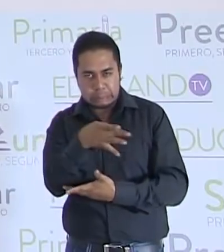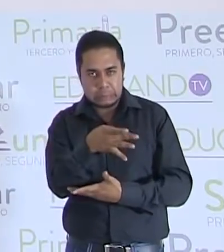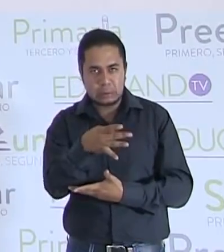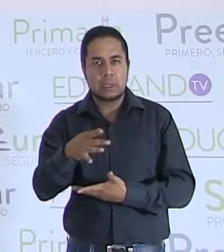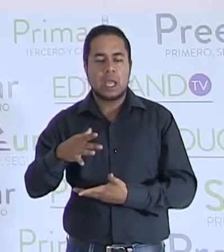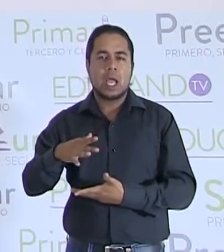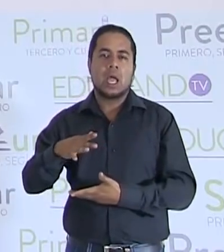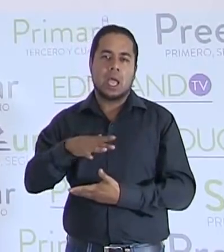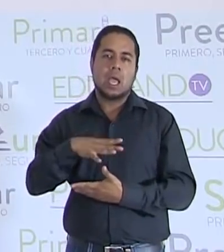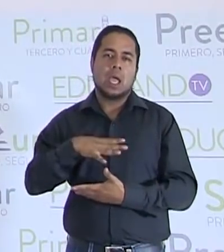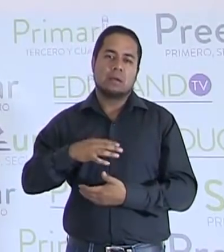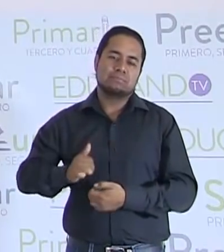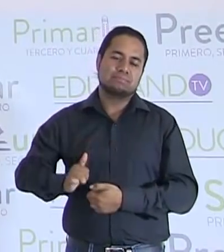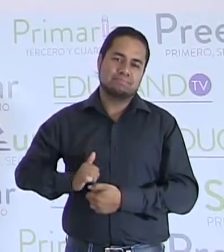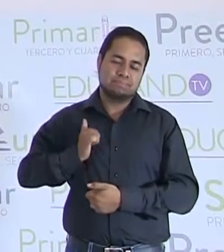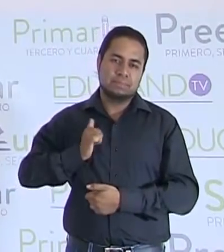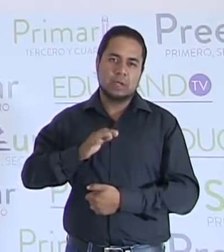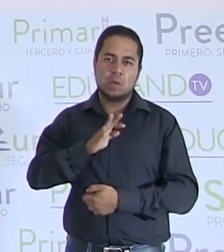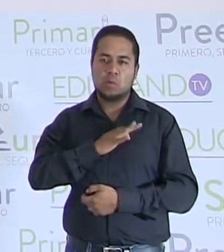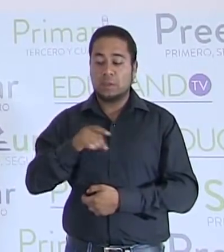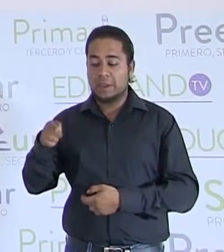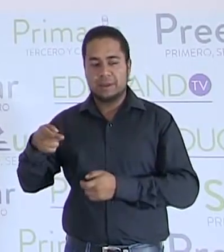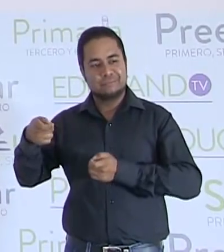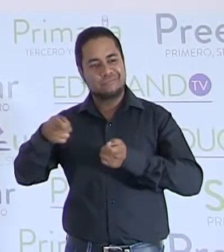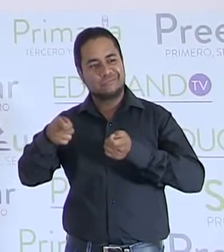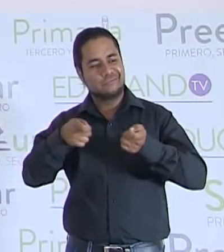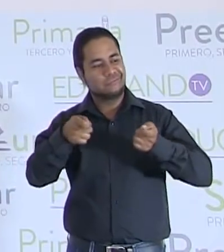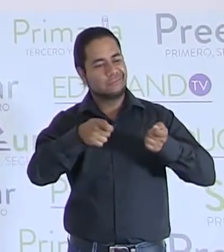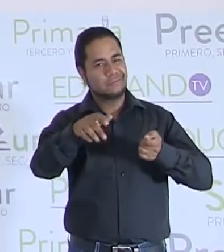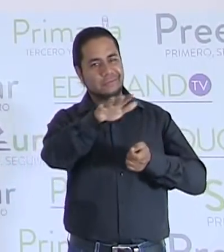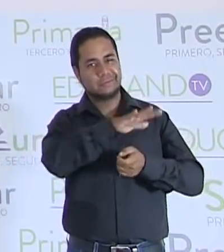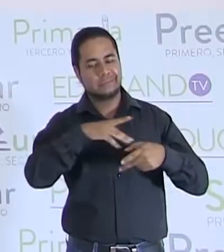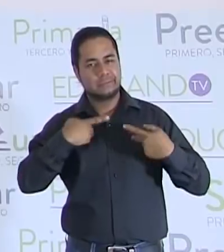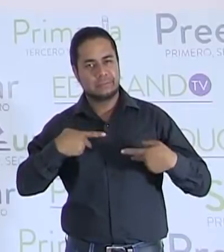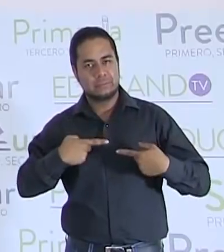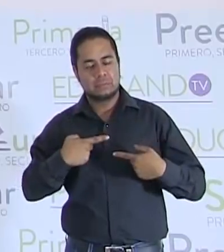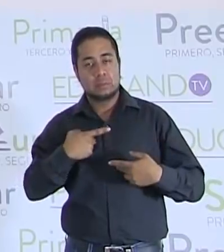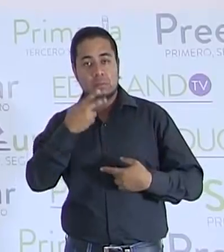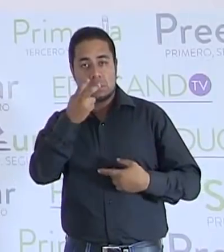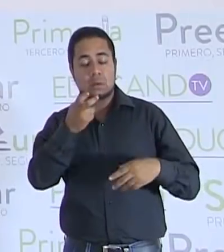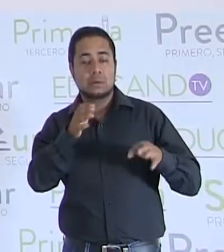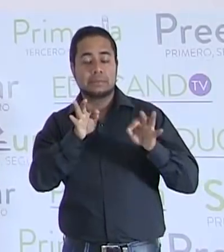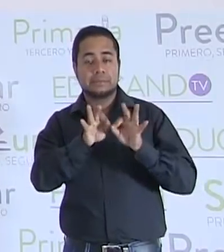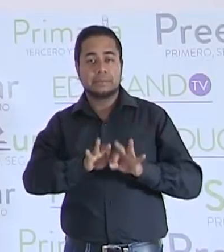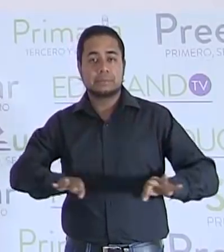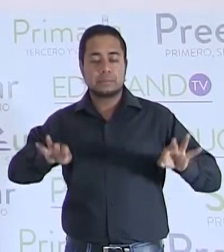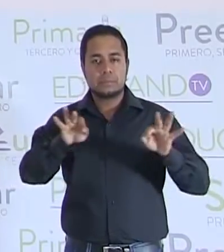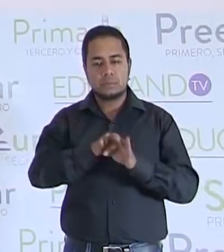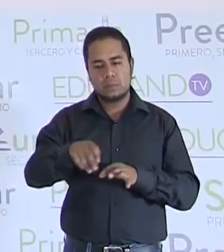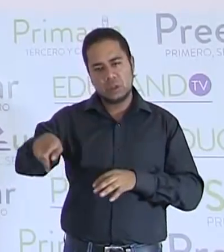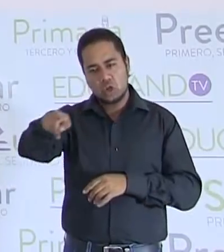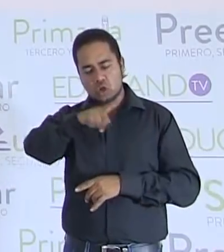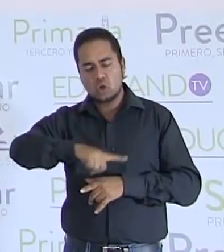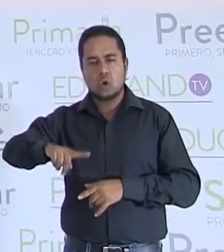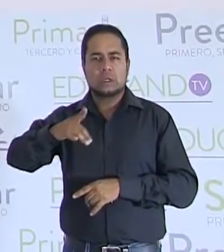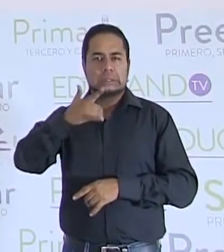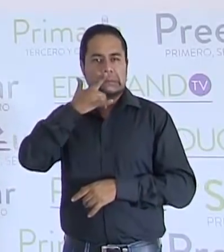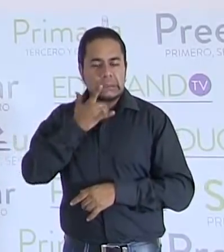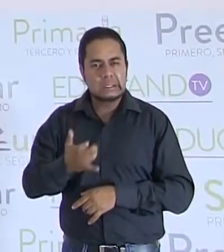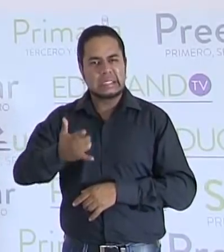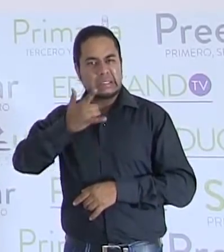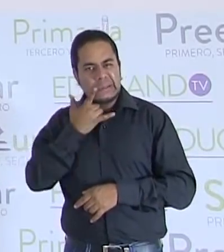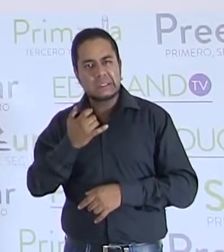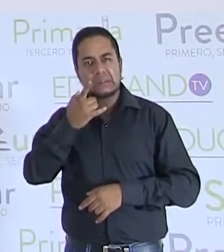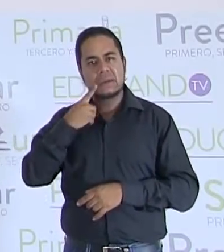a tener una ventaja y puede llegar a manipular. Por eso es muy importante que todos le echemos ganas al